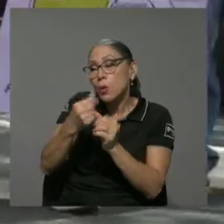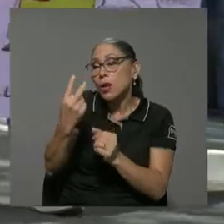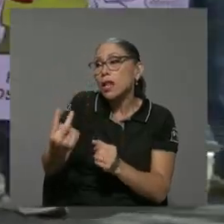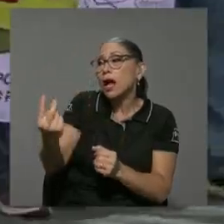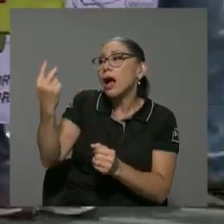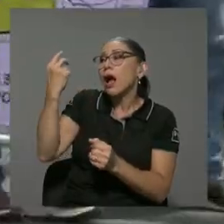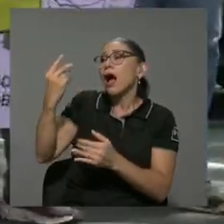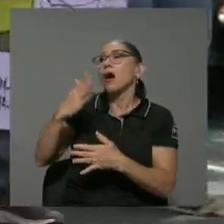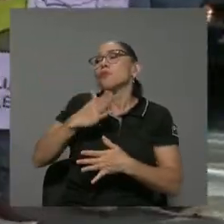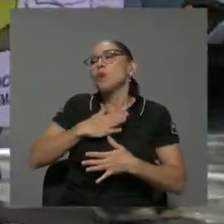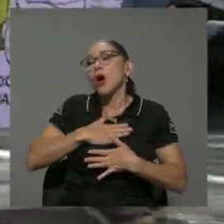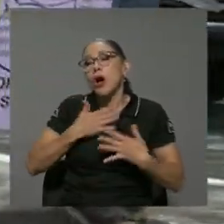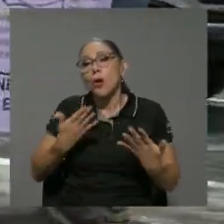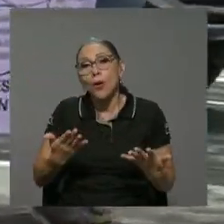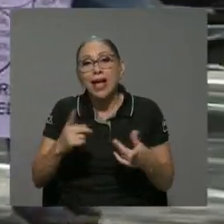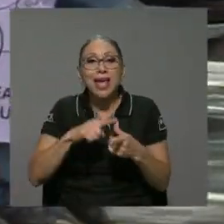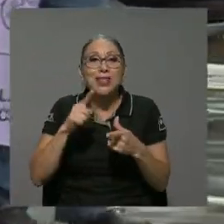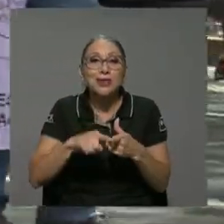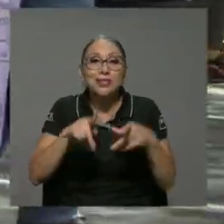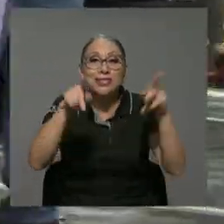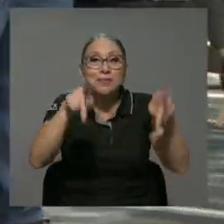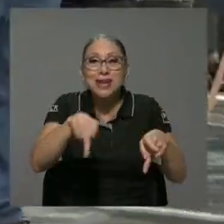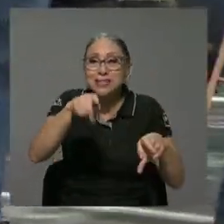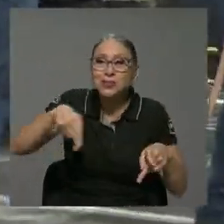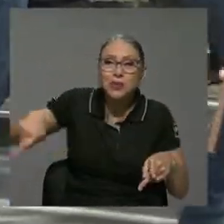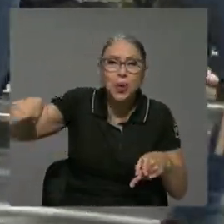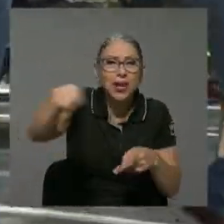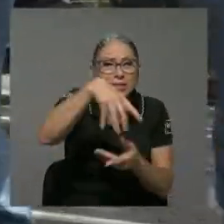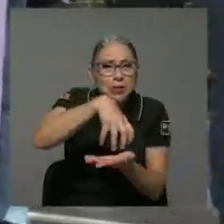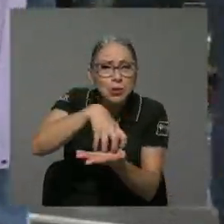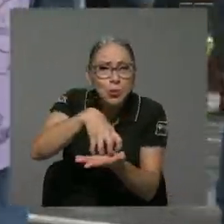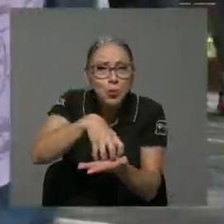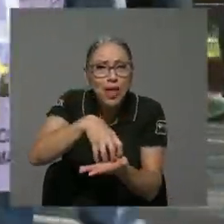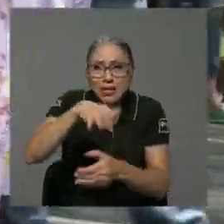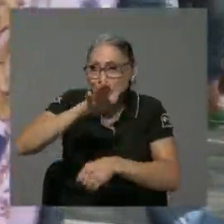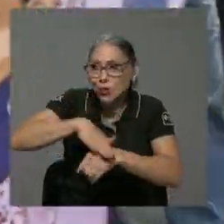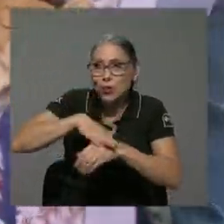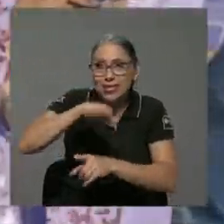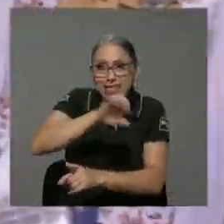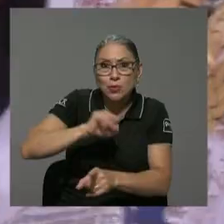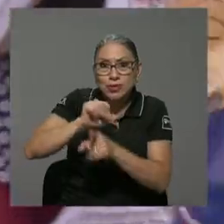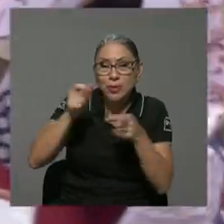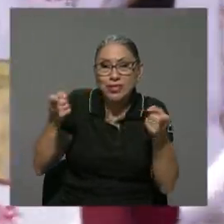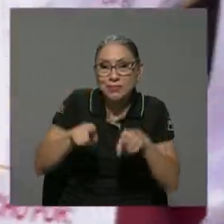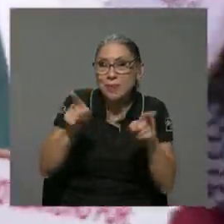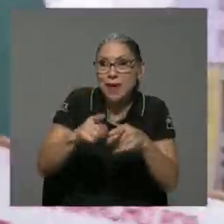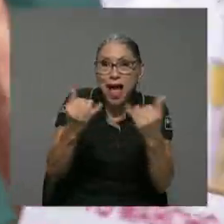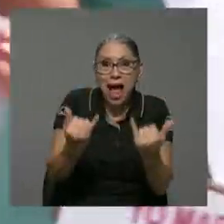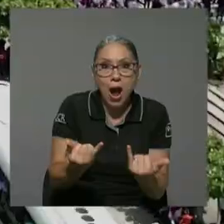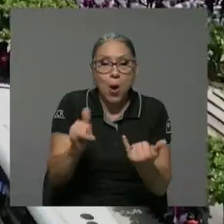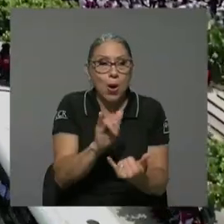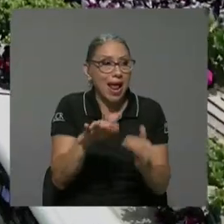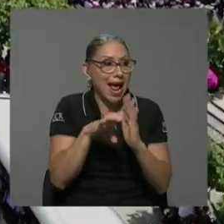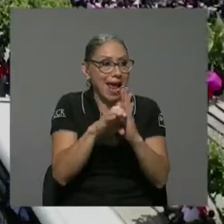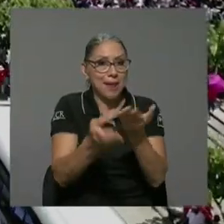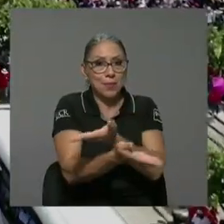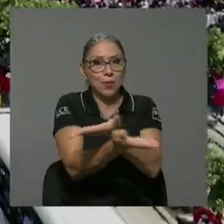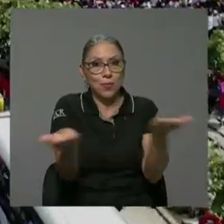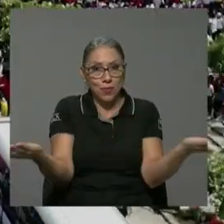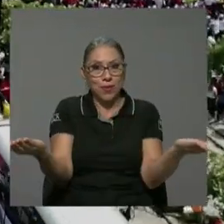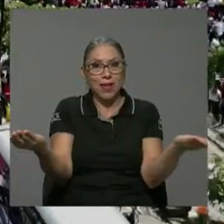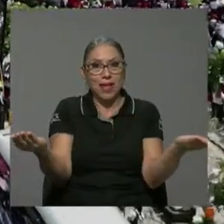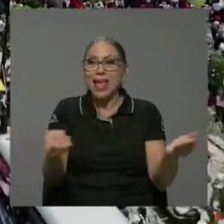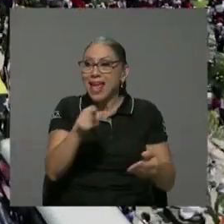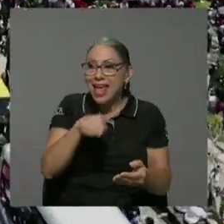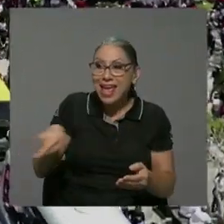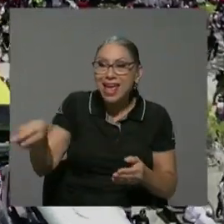estas estrategias y estas formas de actuar, porque tampoco estamos hablando de los efectos positivos que han tenido en el tiempo. Y que, como yo lo decía al inicio, han sido